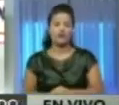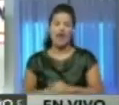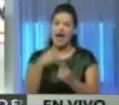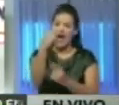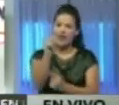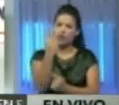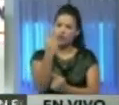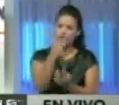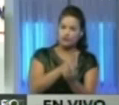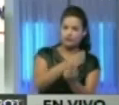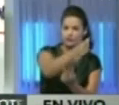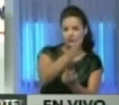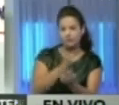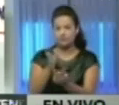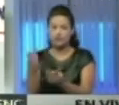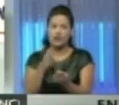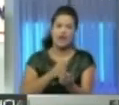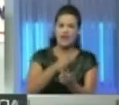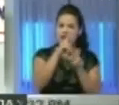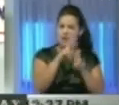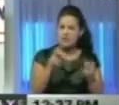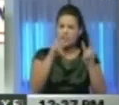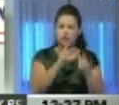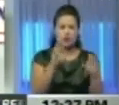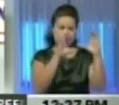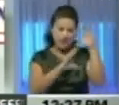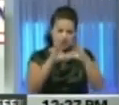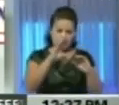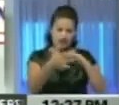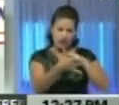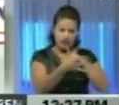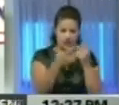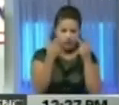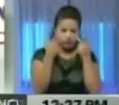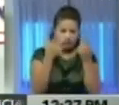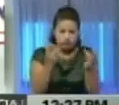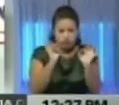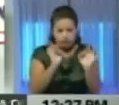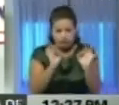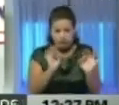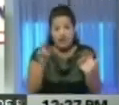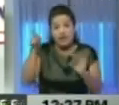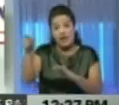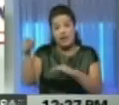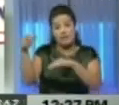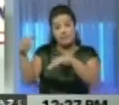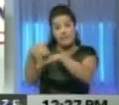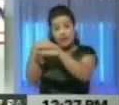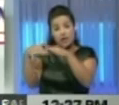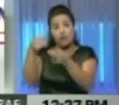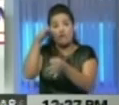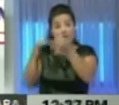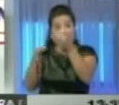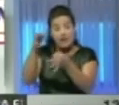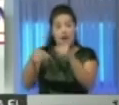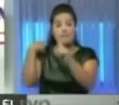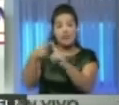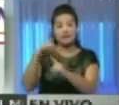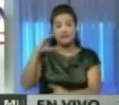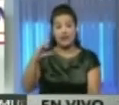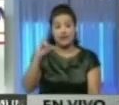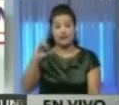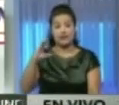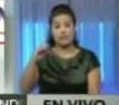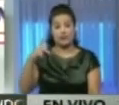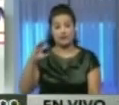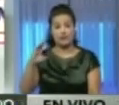investigación técnico-científica que la dirige el CICPC y la Fiscalía. Aprovecho también a agradecer la llamada de